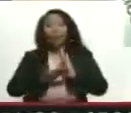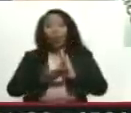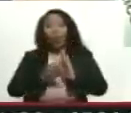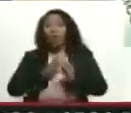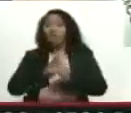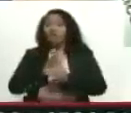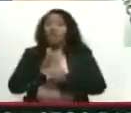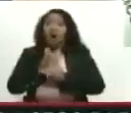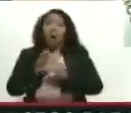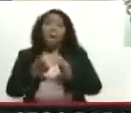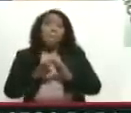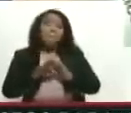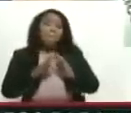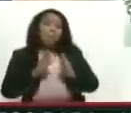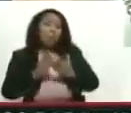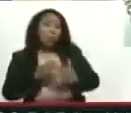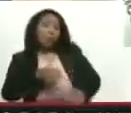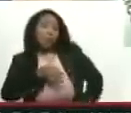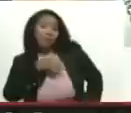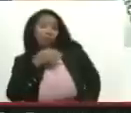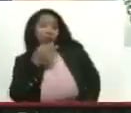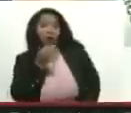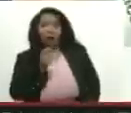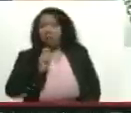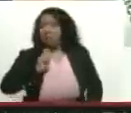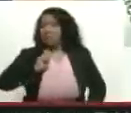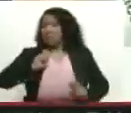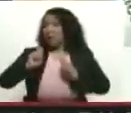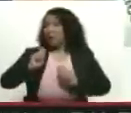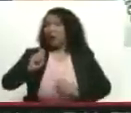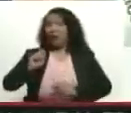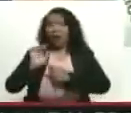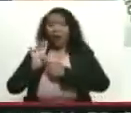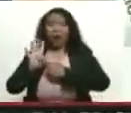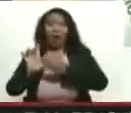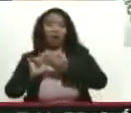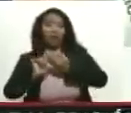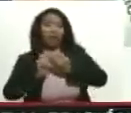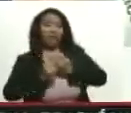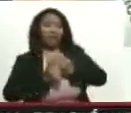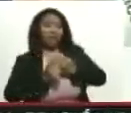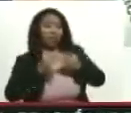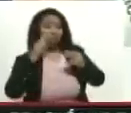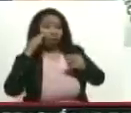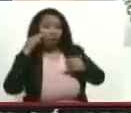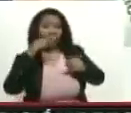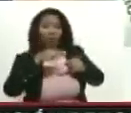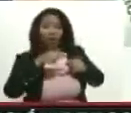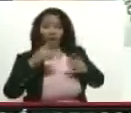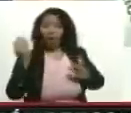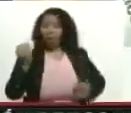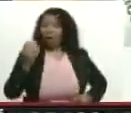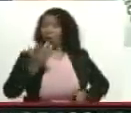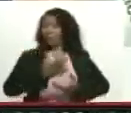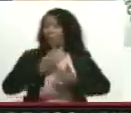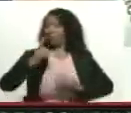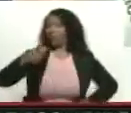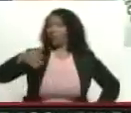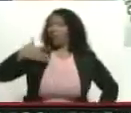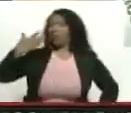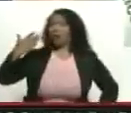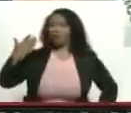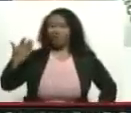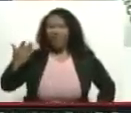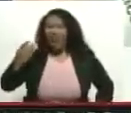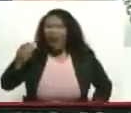a dan ruedas de prensa, salen en portada como si fuesen unos grandes demócratas. ¿Cómo puede llamarse